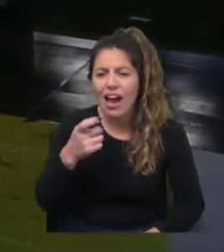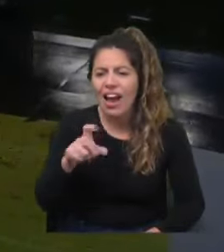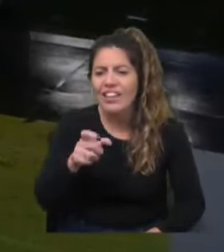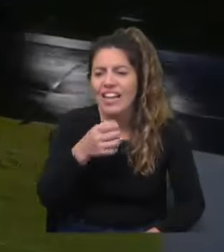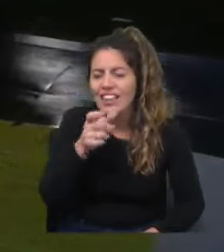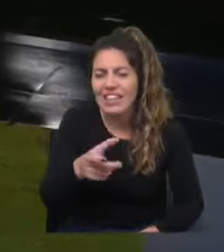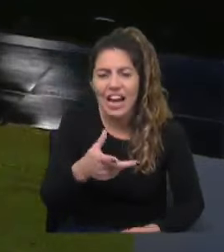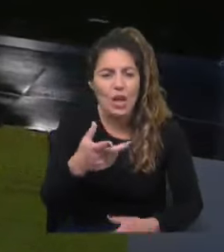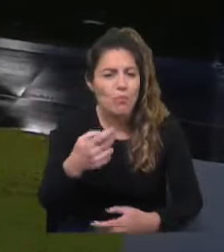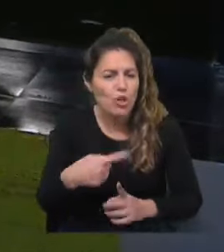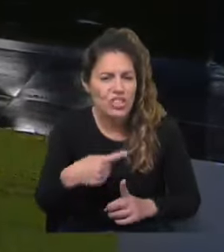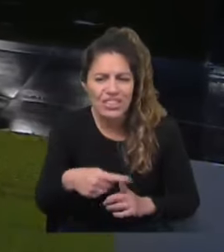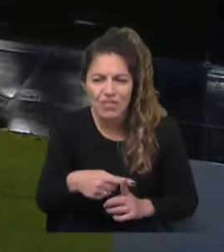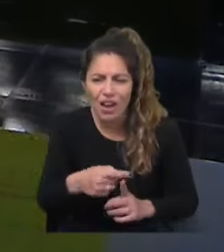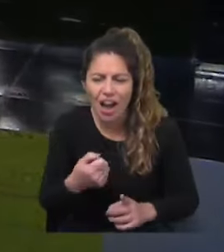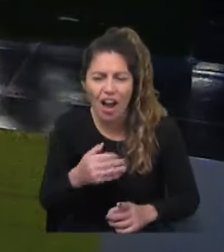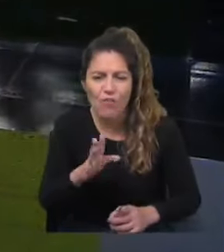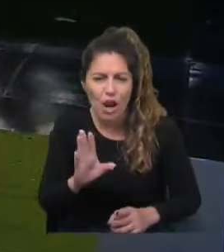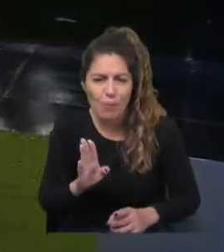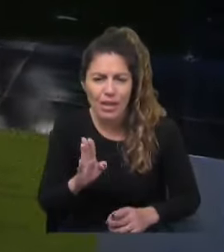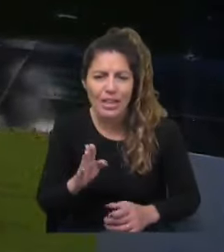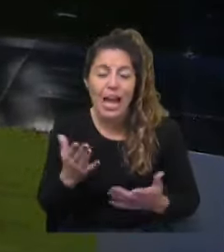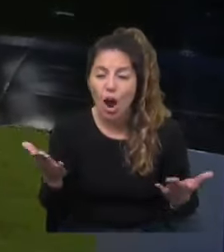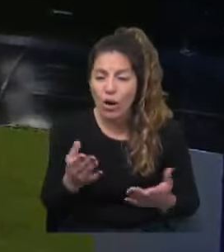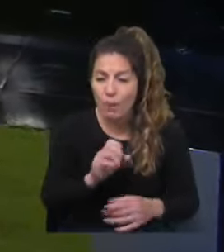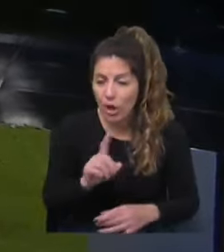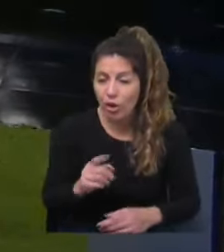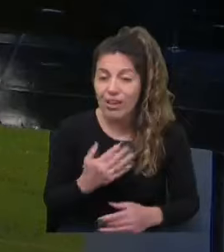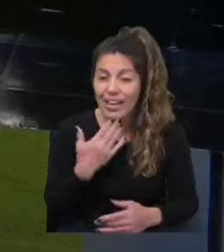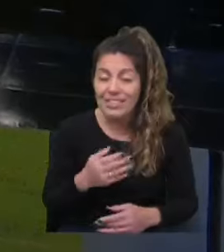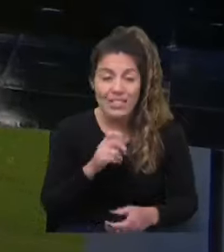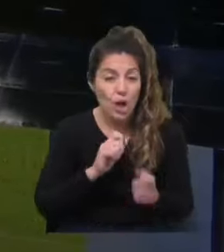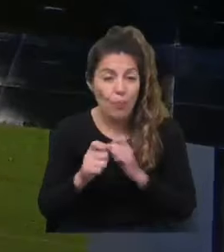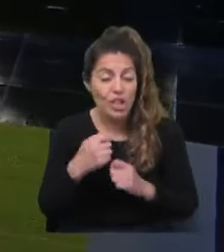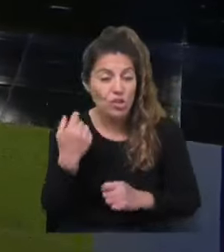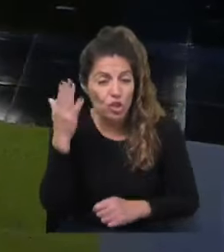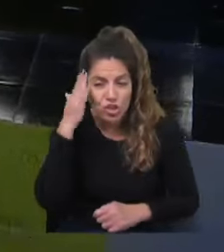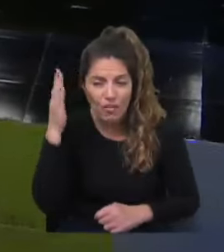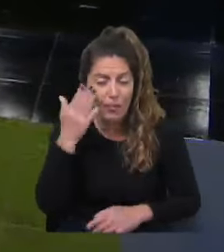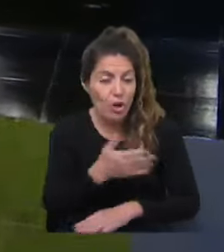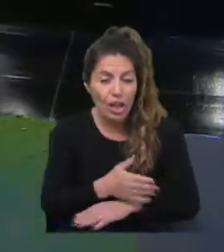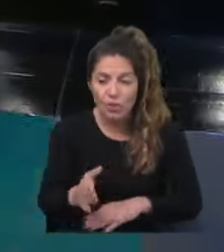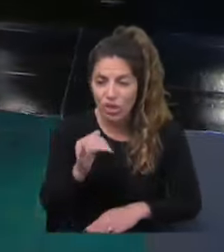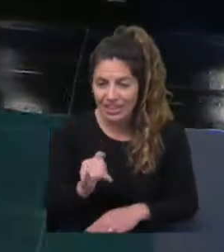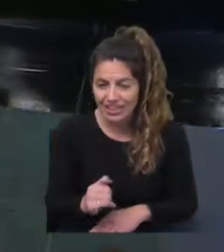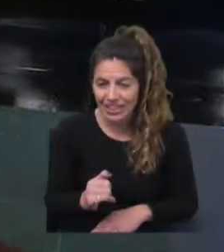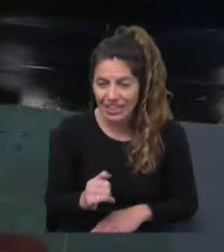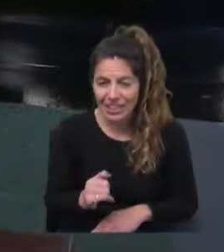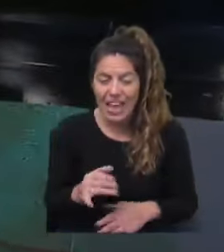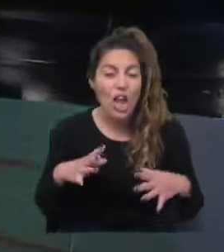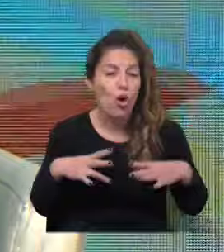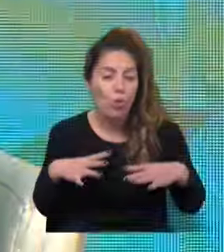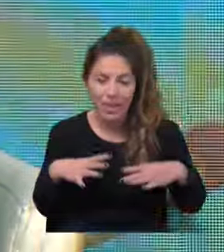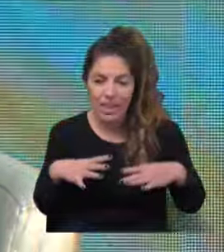son positivas. Y ahora peor, gracias a los periodistas, no solo sabemos la repercusión que tiene en los